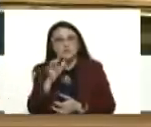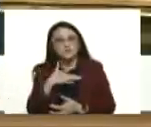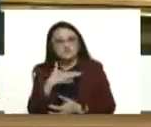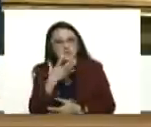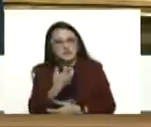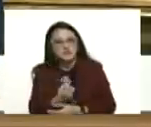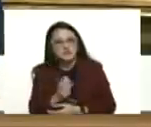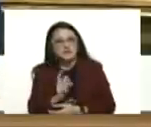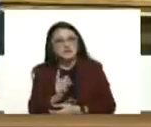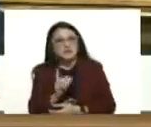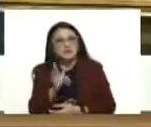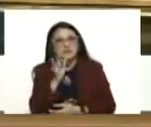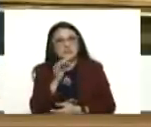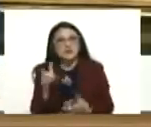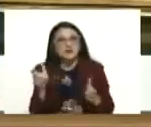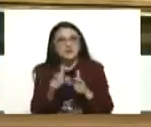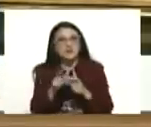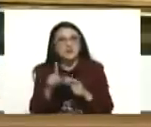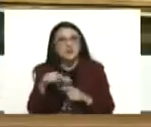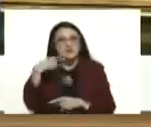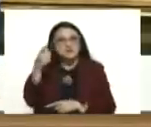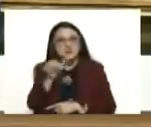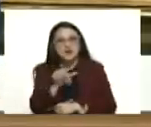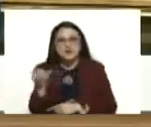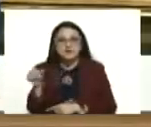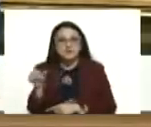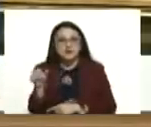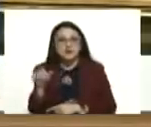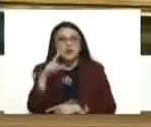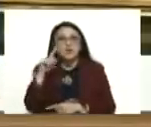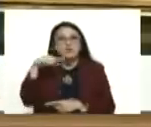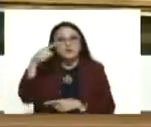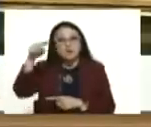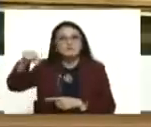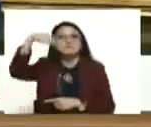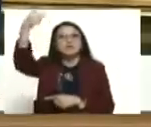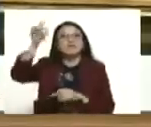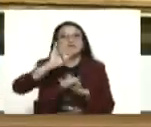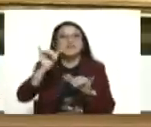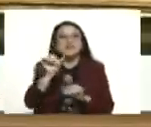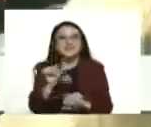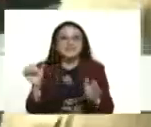tristes por eso, que no habrá sesión la semana que viene. Nos vemos la semana después de Semana Santa.